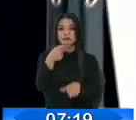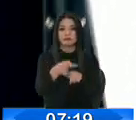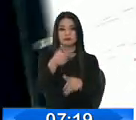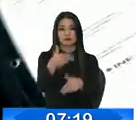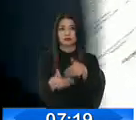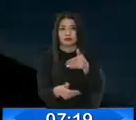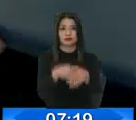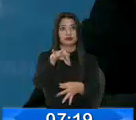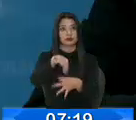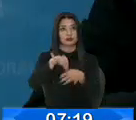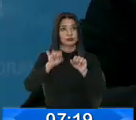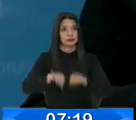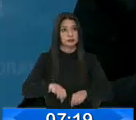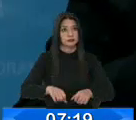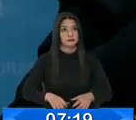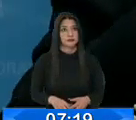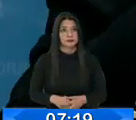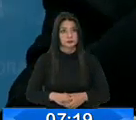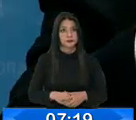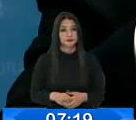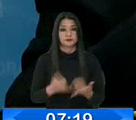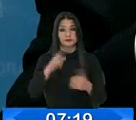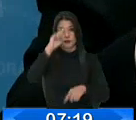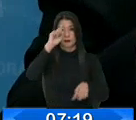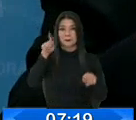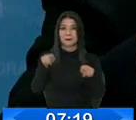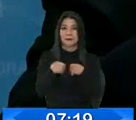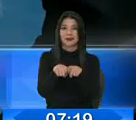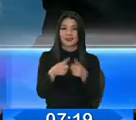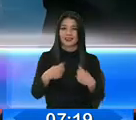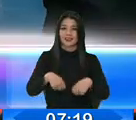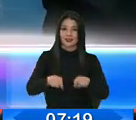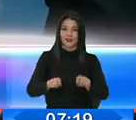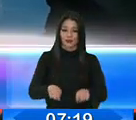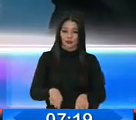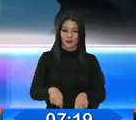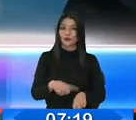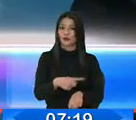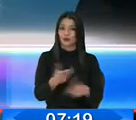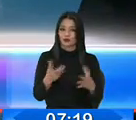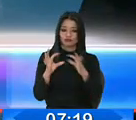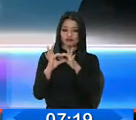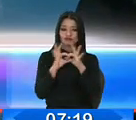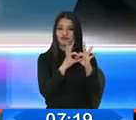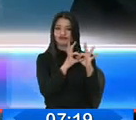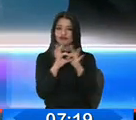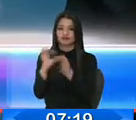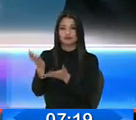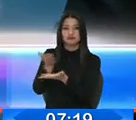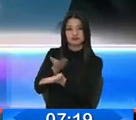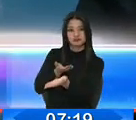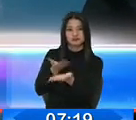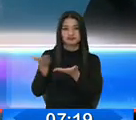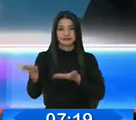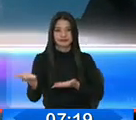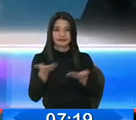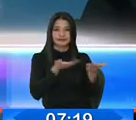proceso electoral. Este es un convenio, me gusta decirlo así, que establece una relación de ida y vuelta